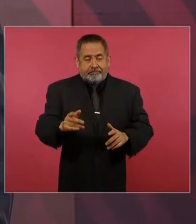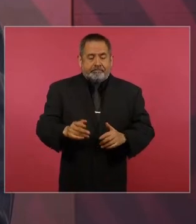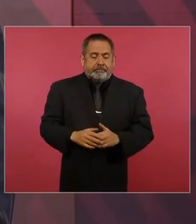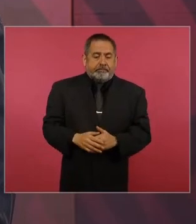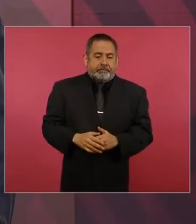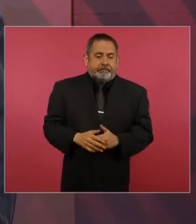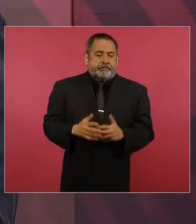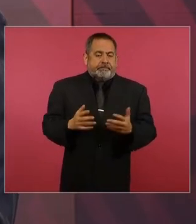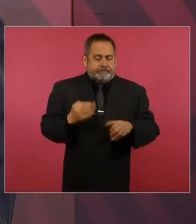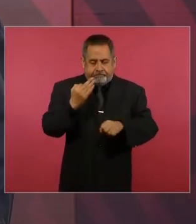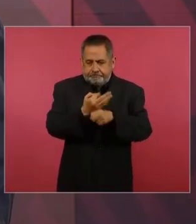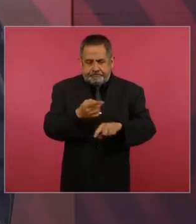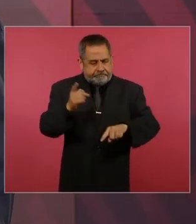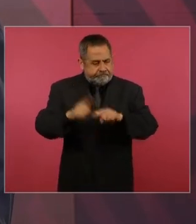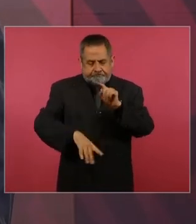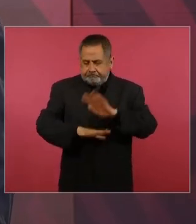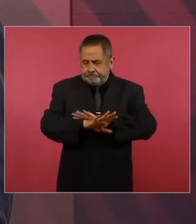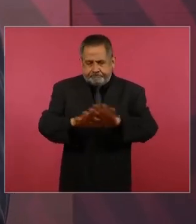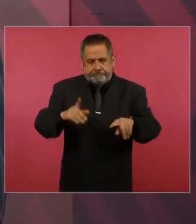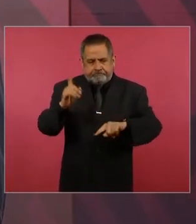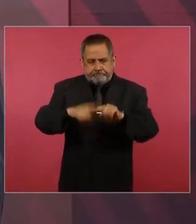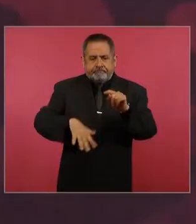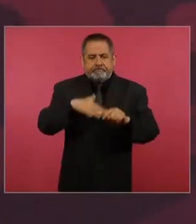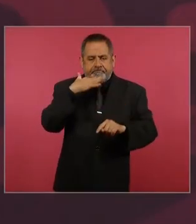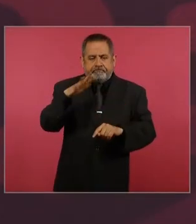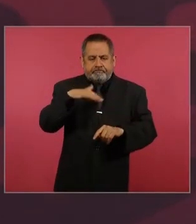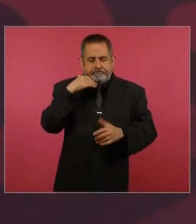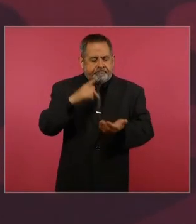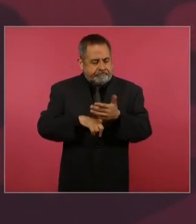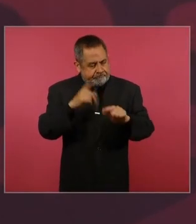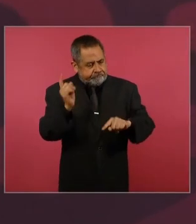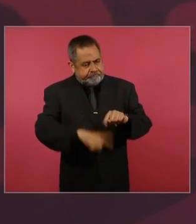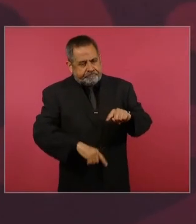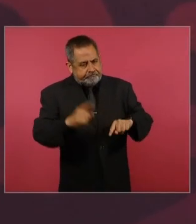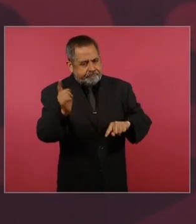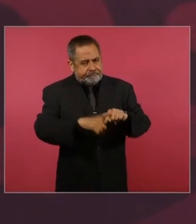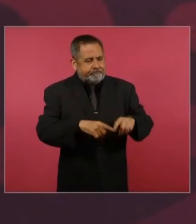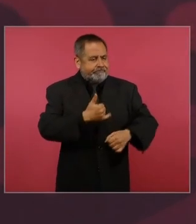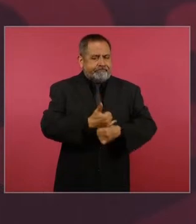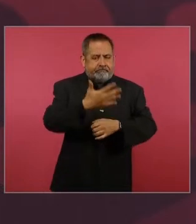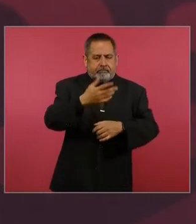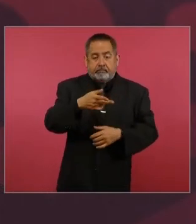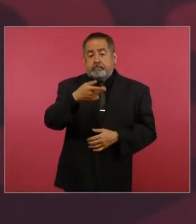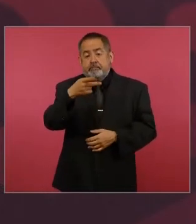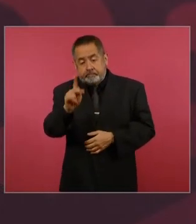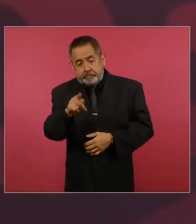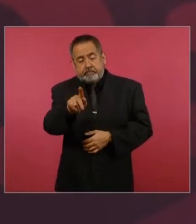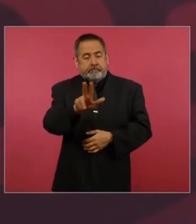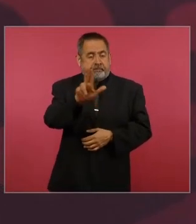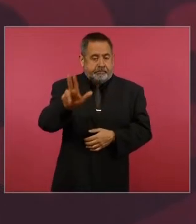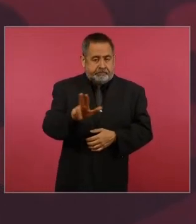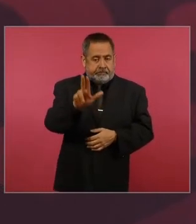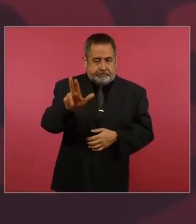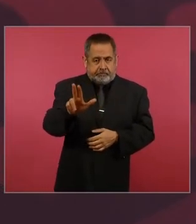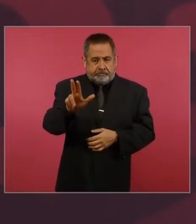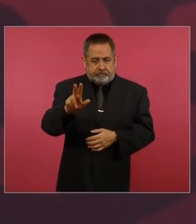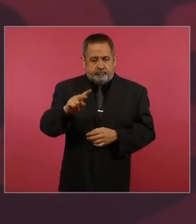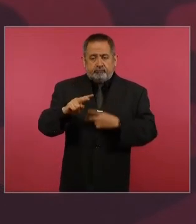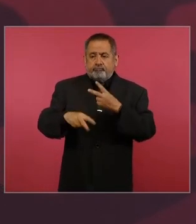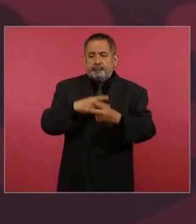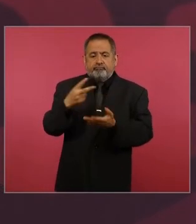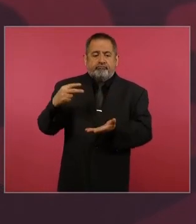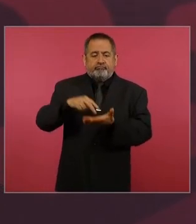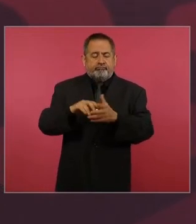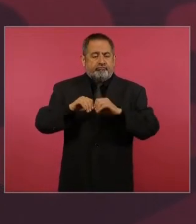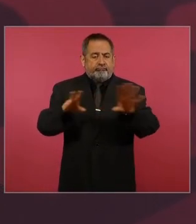Entonces, estamos limpiando de corrupción y hay mucha inconformidad. Pero el martes vamos a dar a conocer